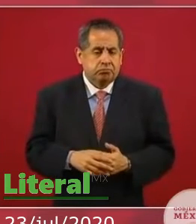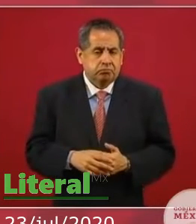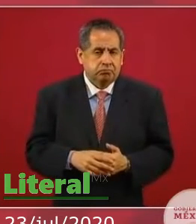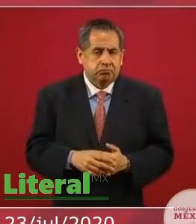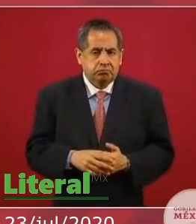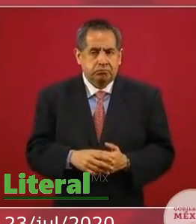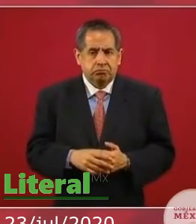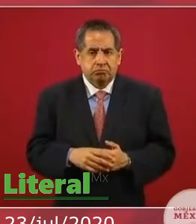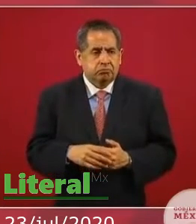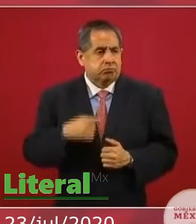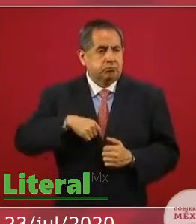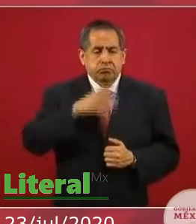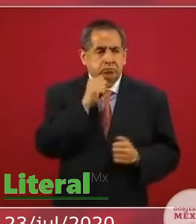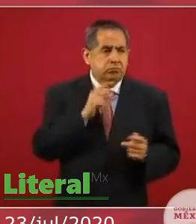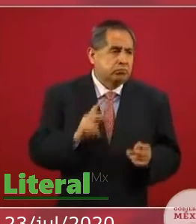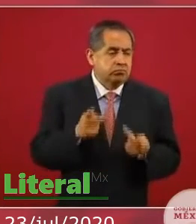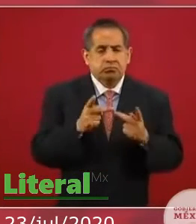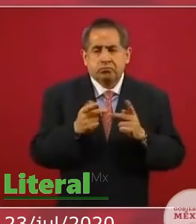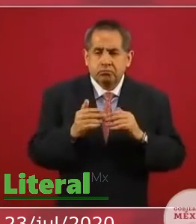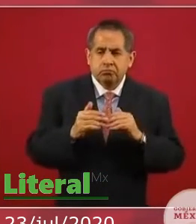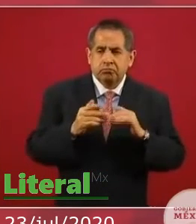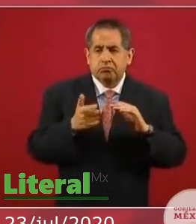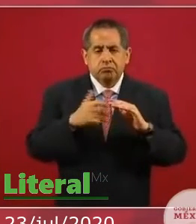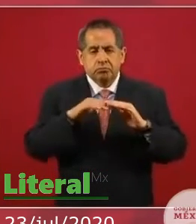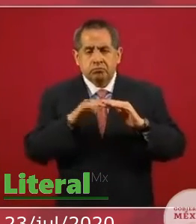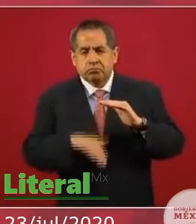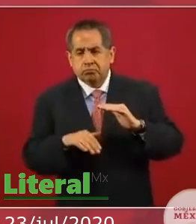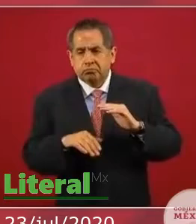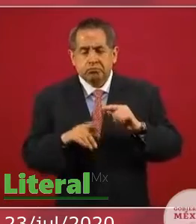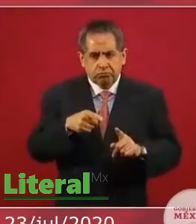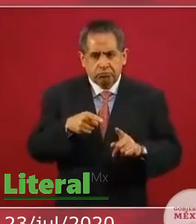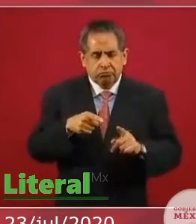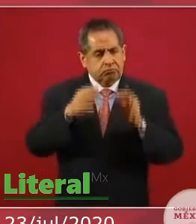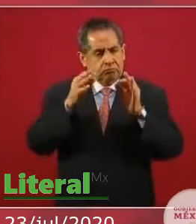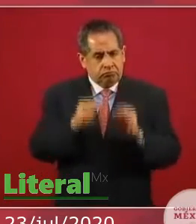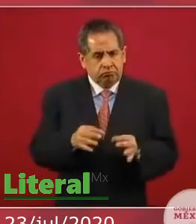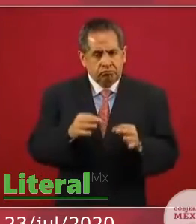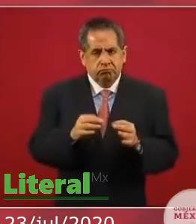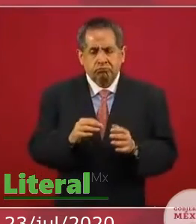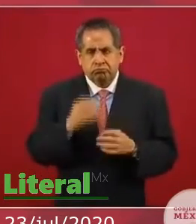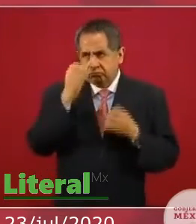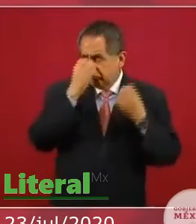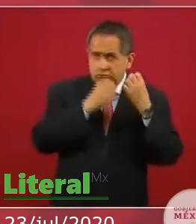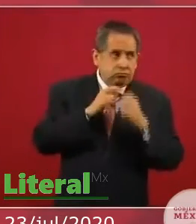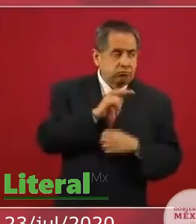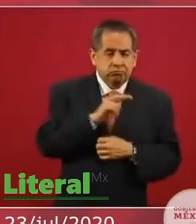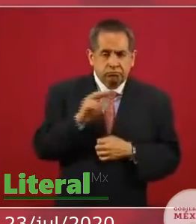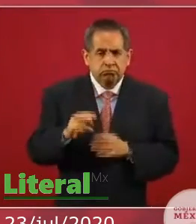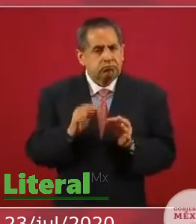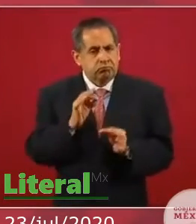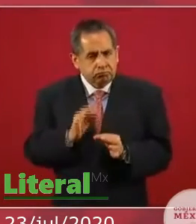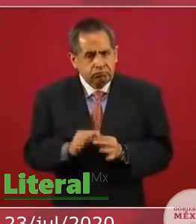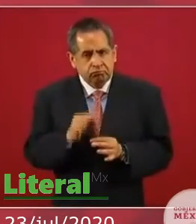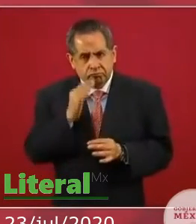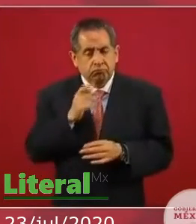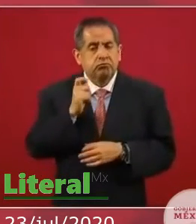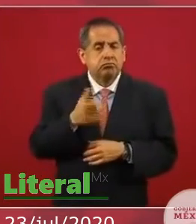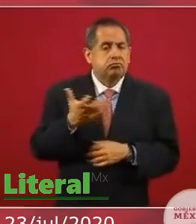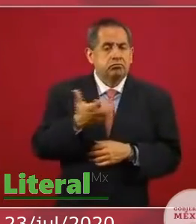a un precio menor al avalúo. Tiene que ser un avalúo